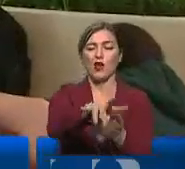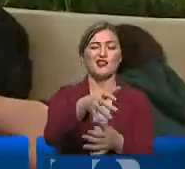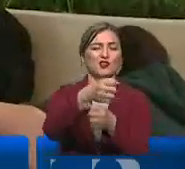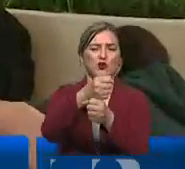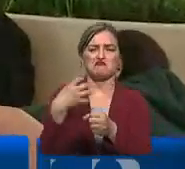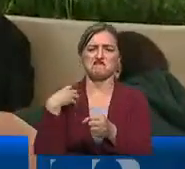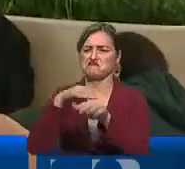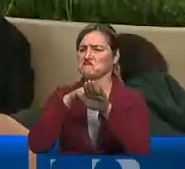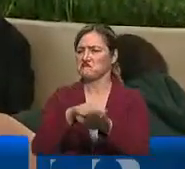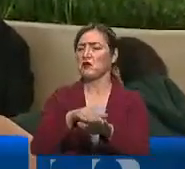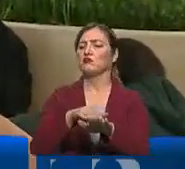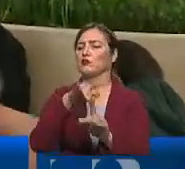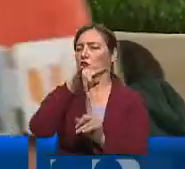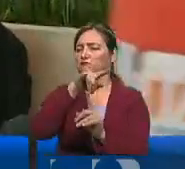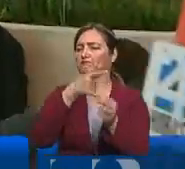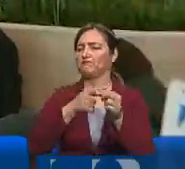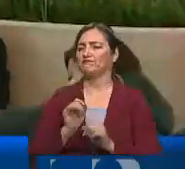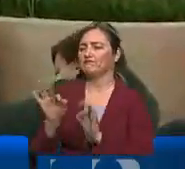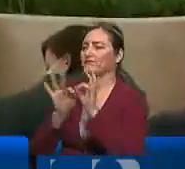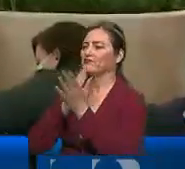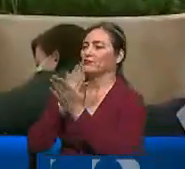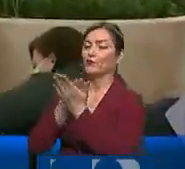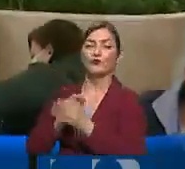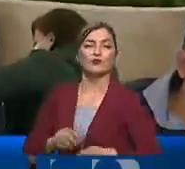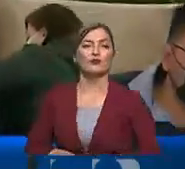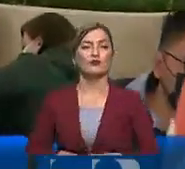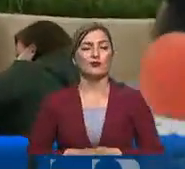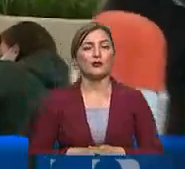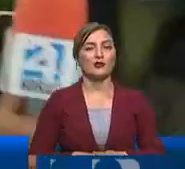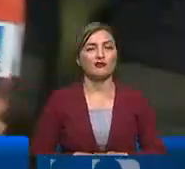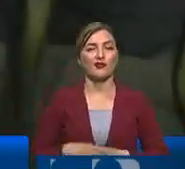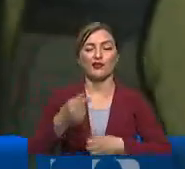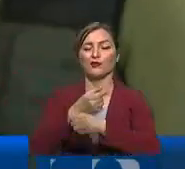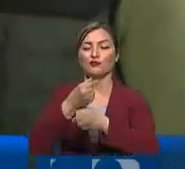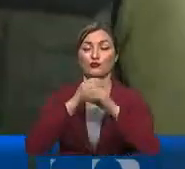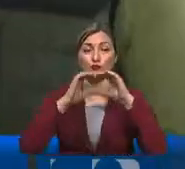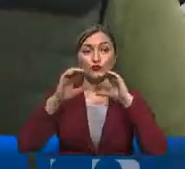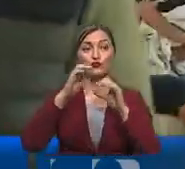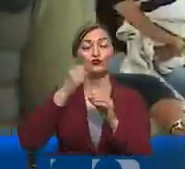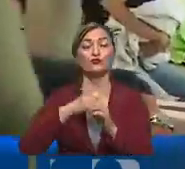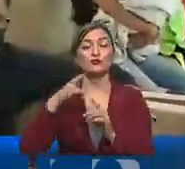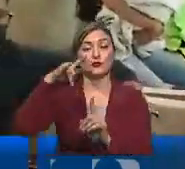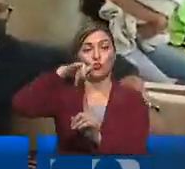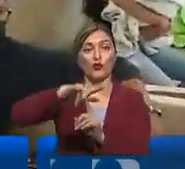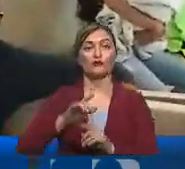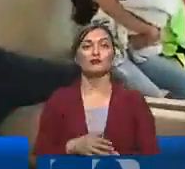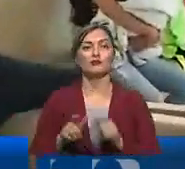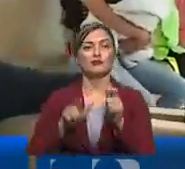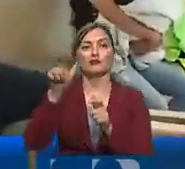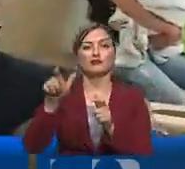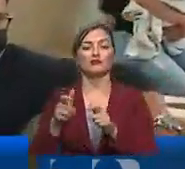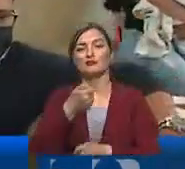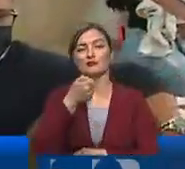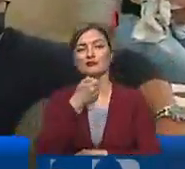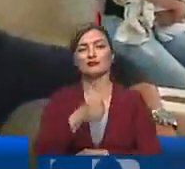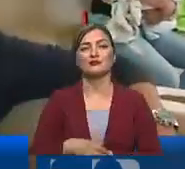está garantizada en el aeropuerto de Quito. Perfecto. Muchísimas gracias, Luis Galárraga, gerente de comunicación de equipo. Vamos a ver si podemos hablar con una de las personas que se